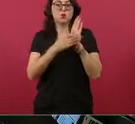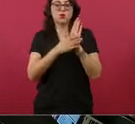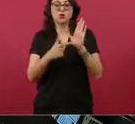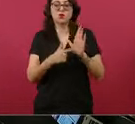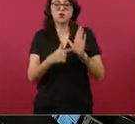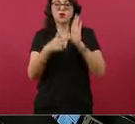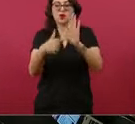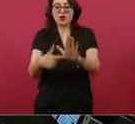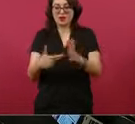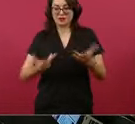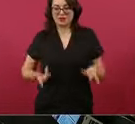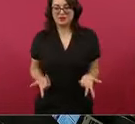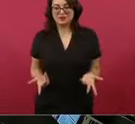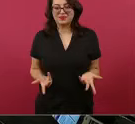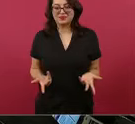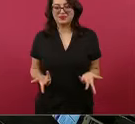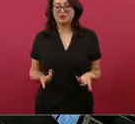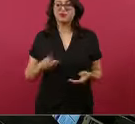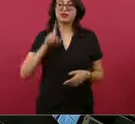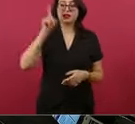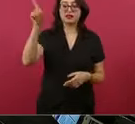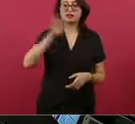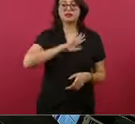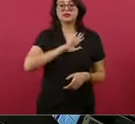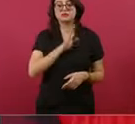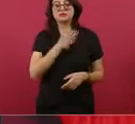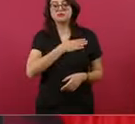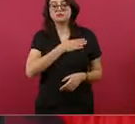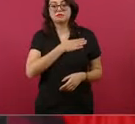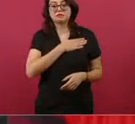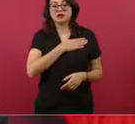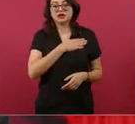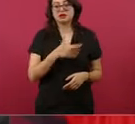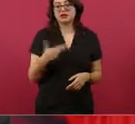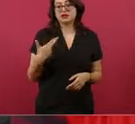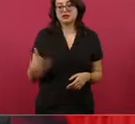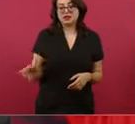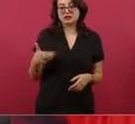en un restaurante en España,